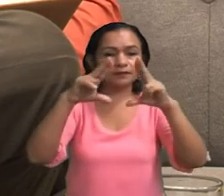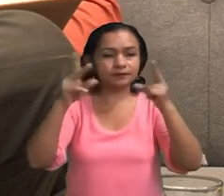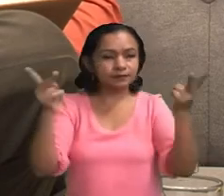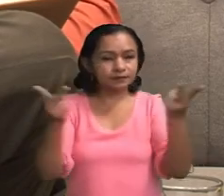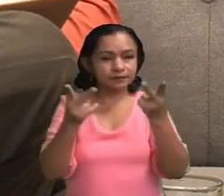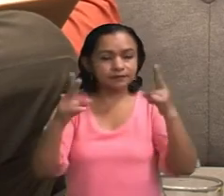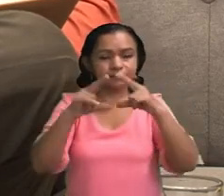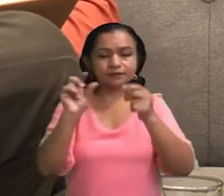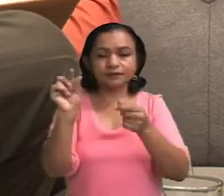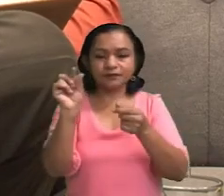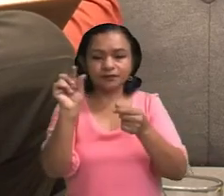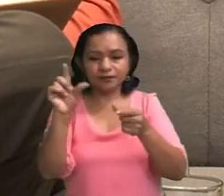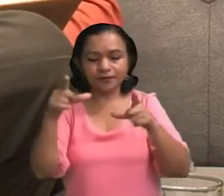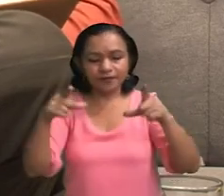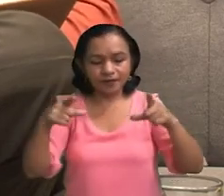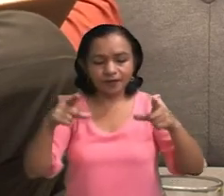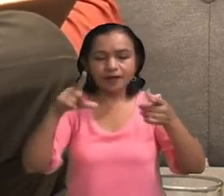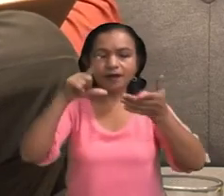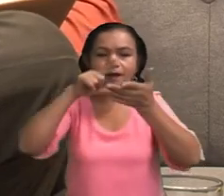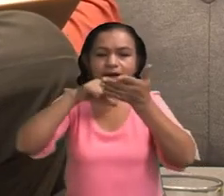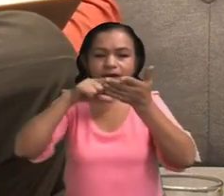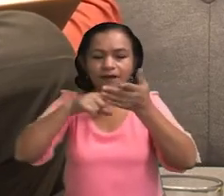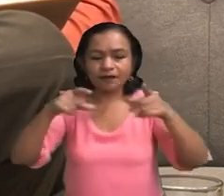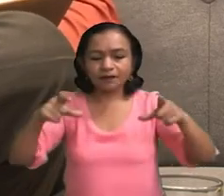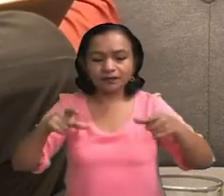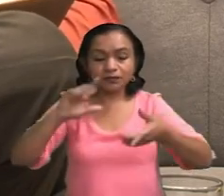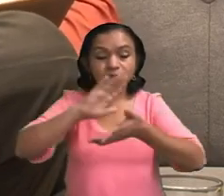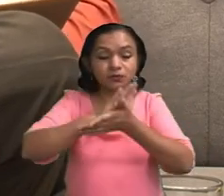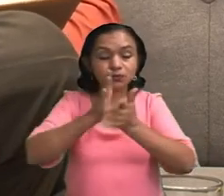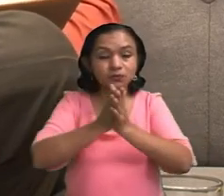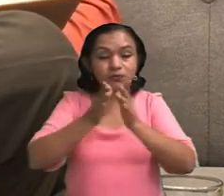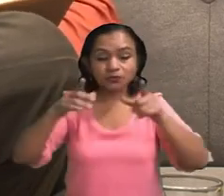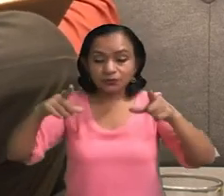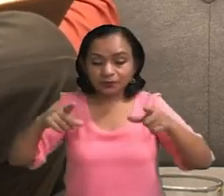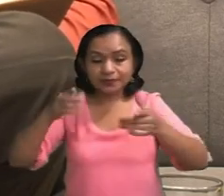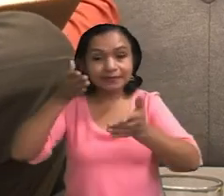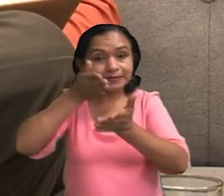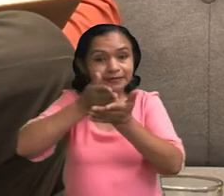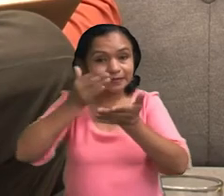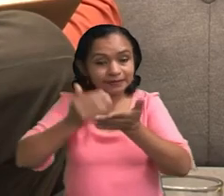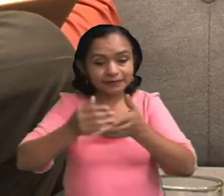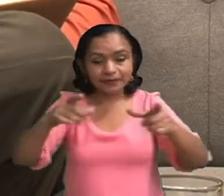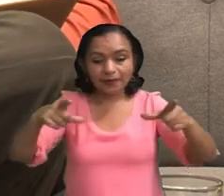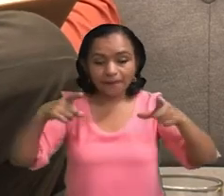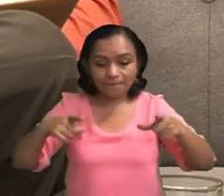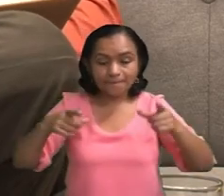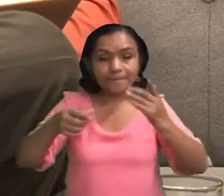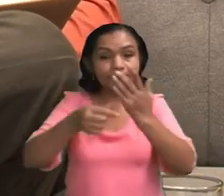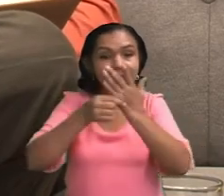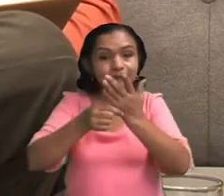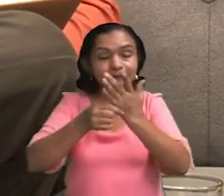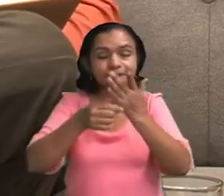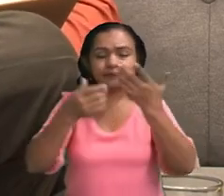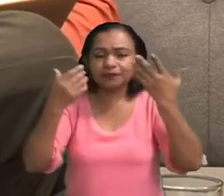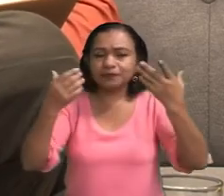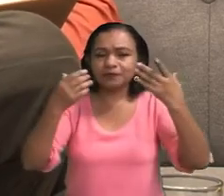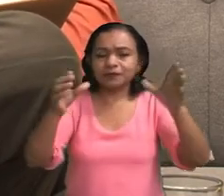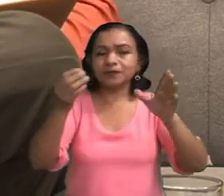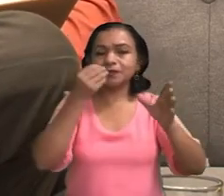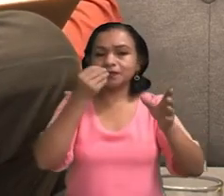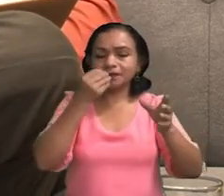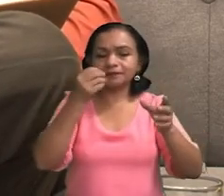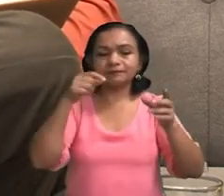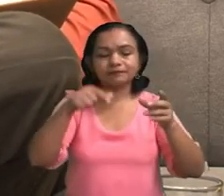Ese frijolito, ese arrocito, esa tortilla, ese queso, ese pedazo de carne, lo que se esté